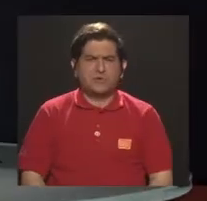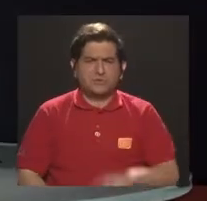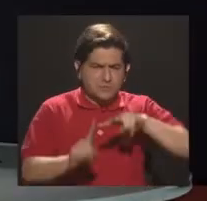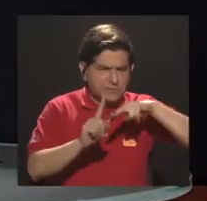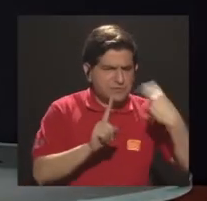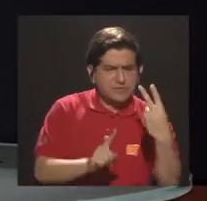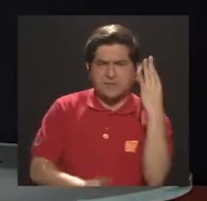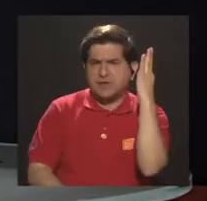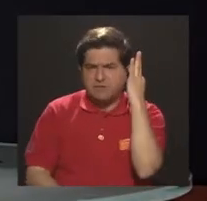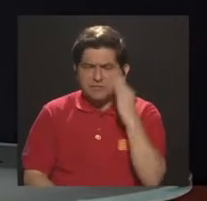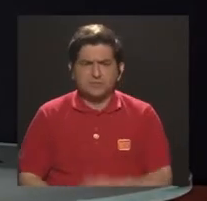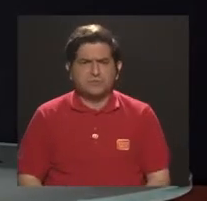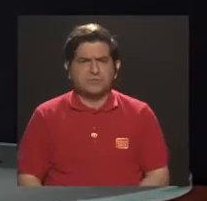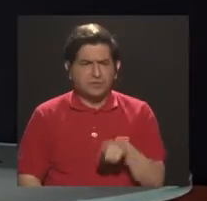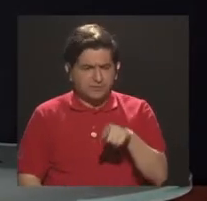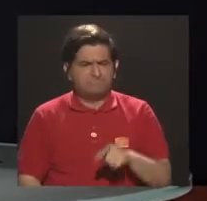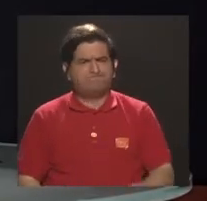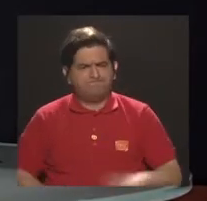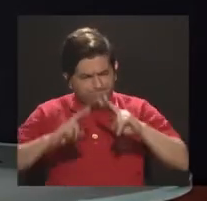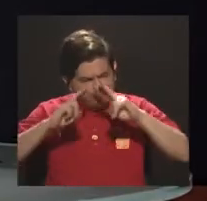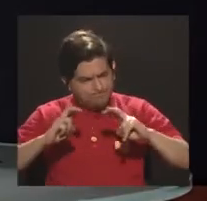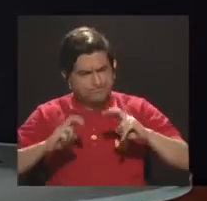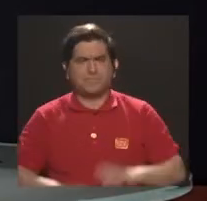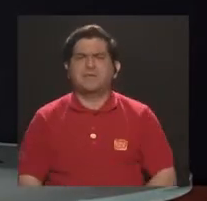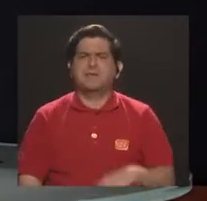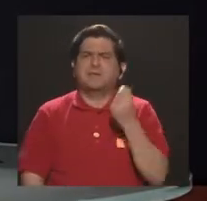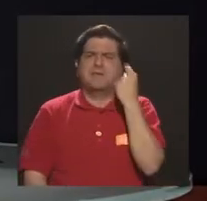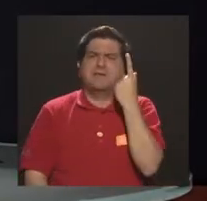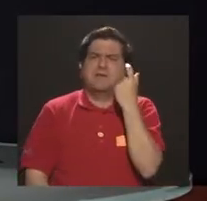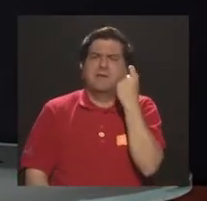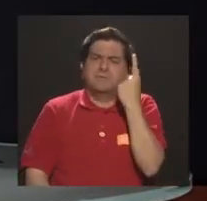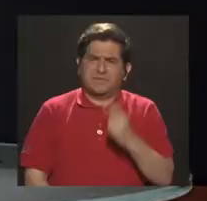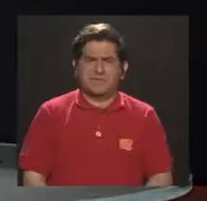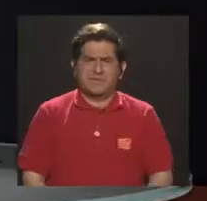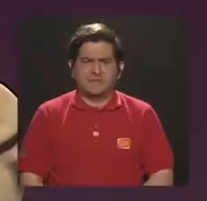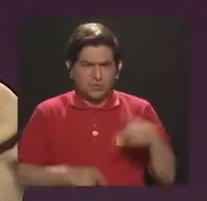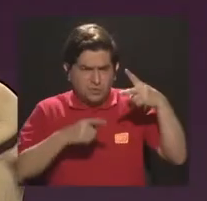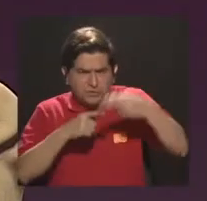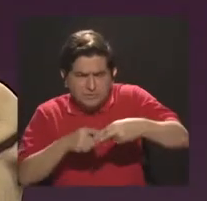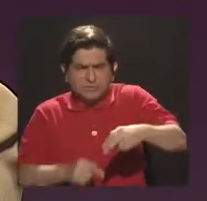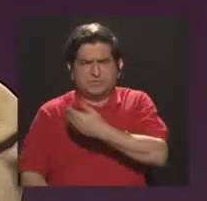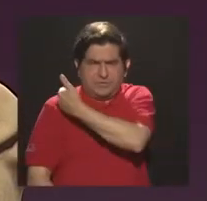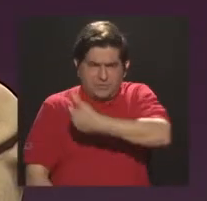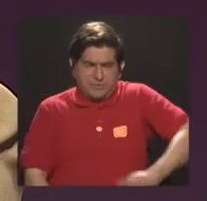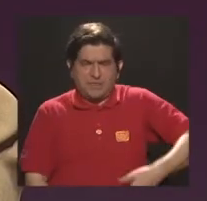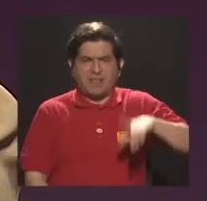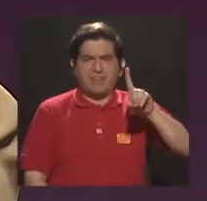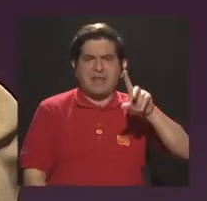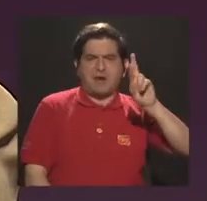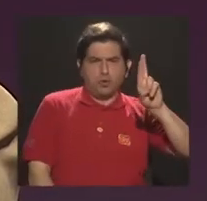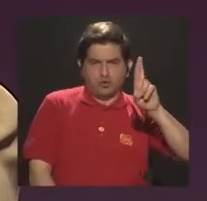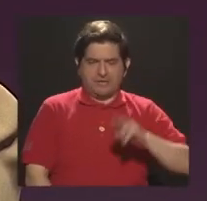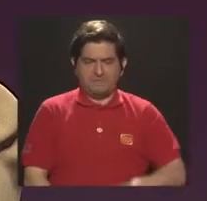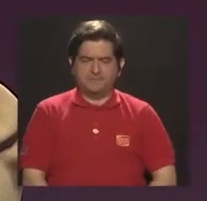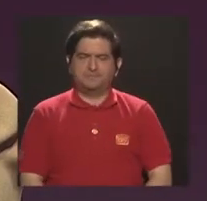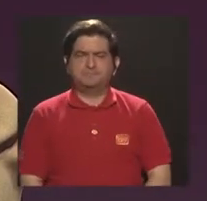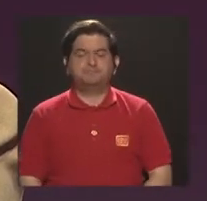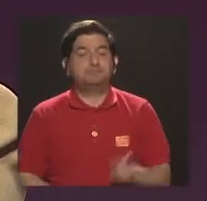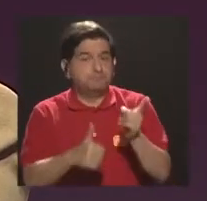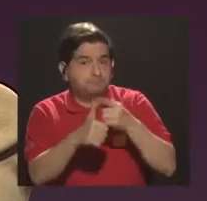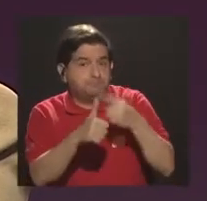mujeres también y en ese sentido cómo entender la destitución de la presidente ruso bueno en un primer término